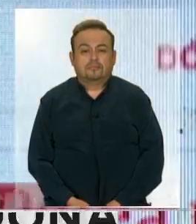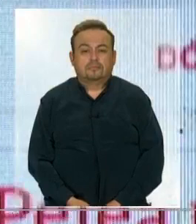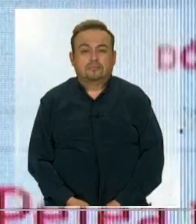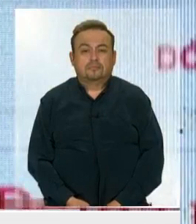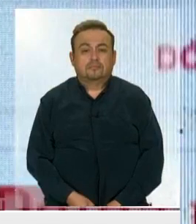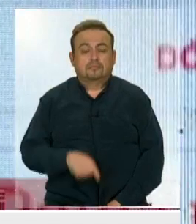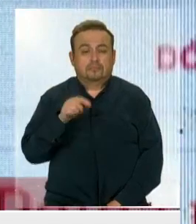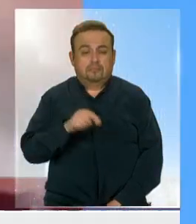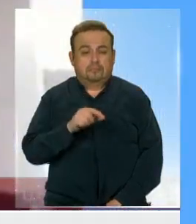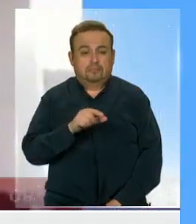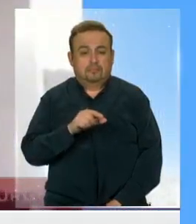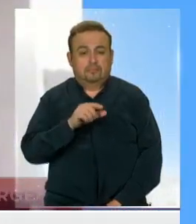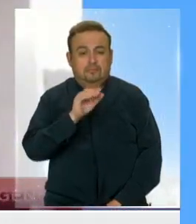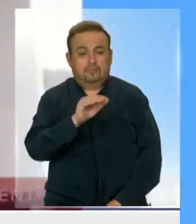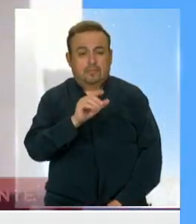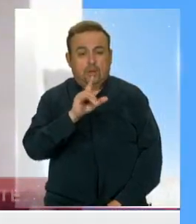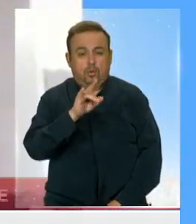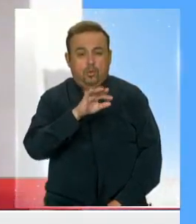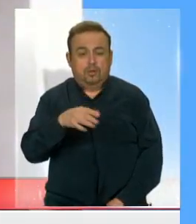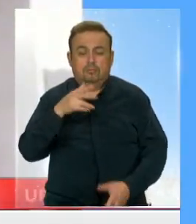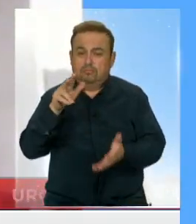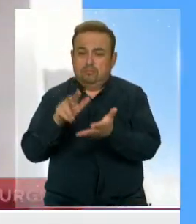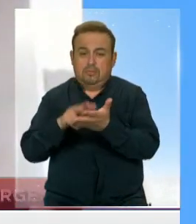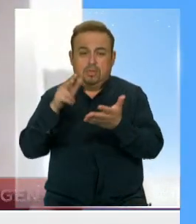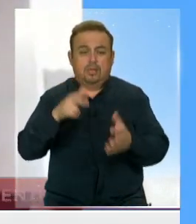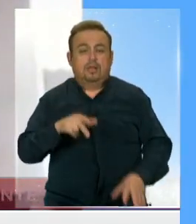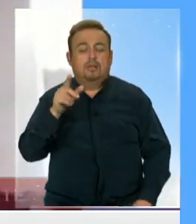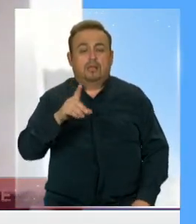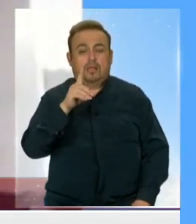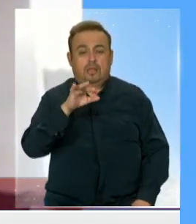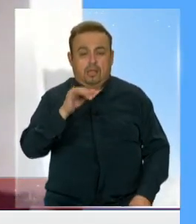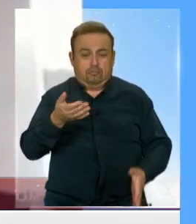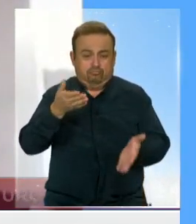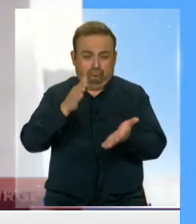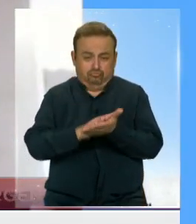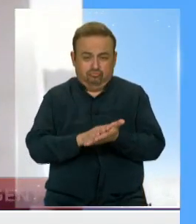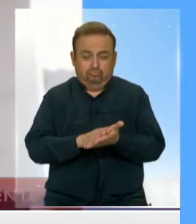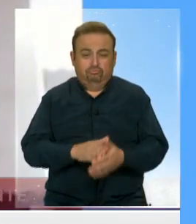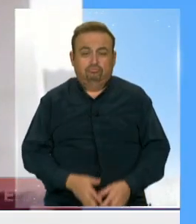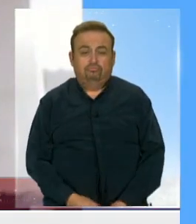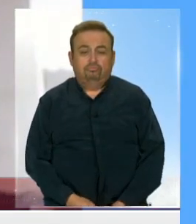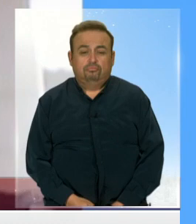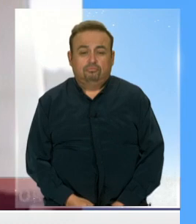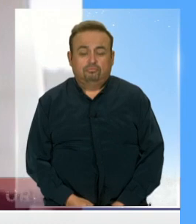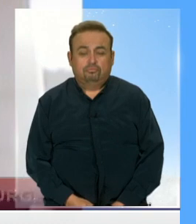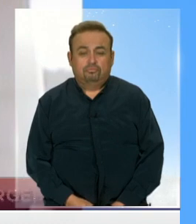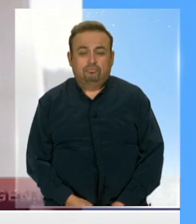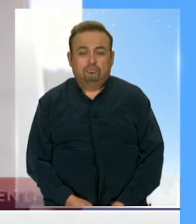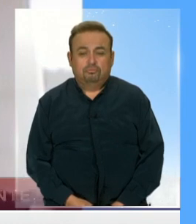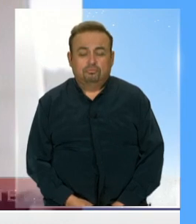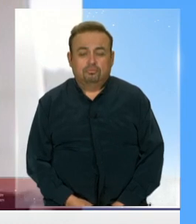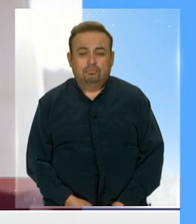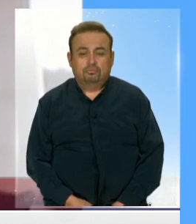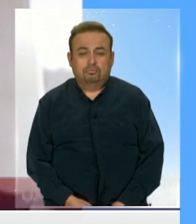Ambulancias. Luis. Confirmado, murió Diego Armando Maradona.